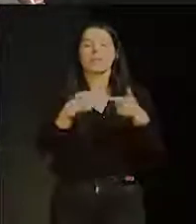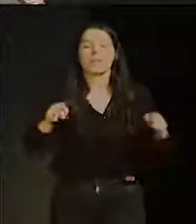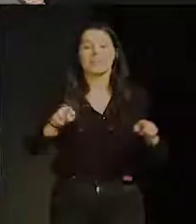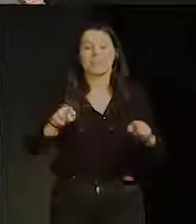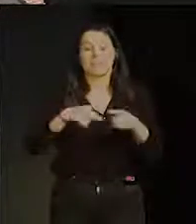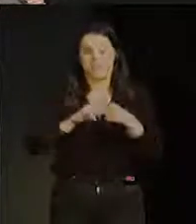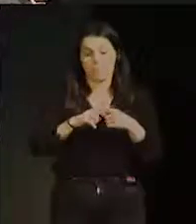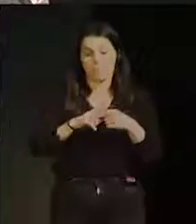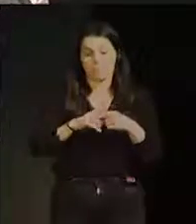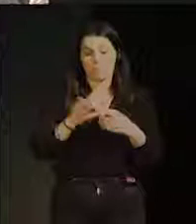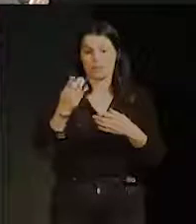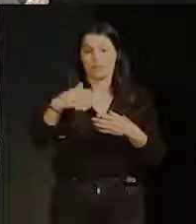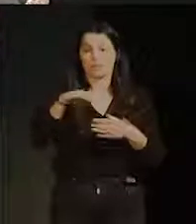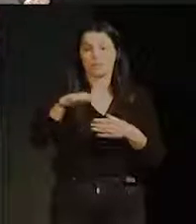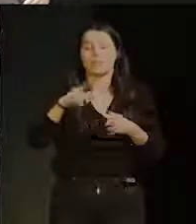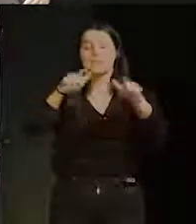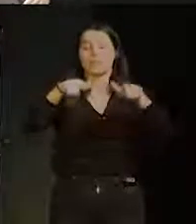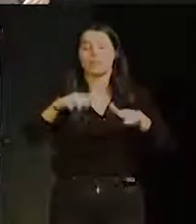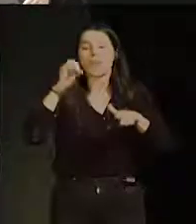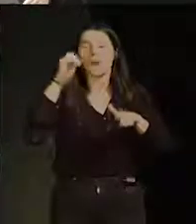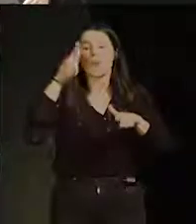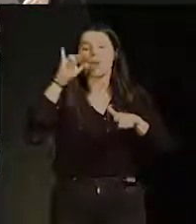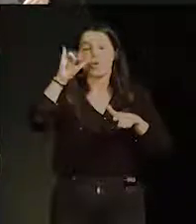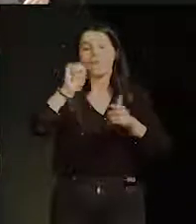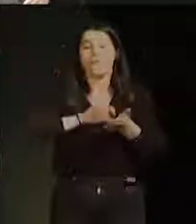a desarrollar en la Sala Oribe, que no está en este teatro.